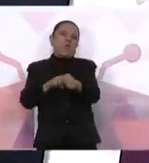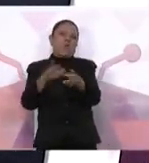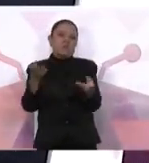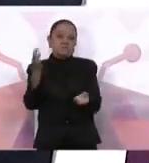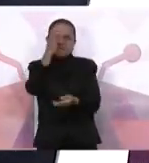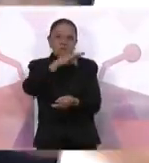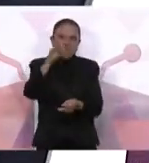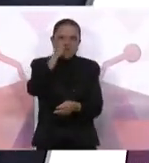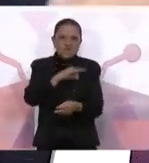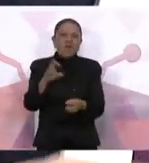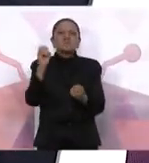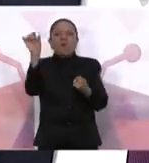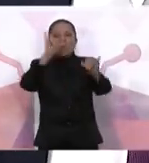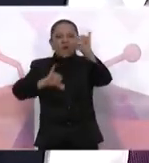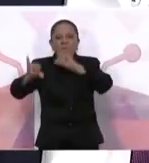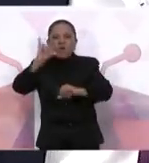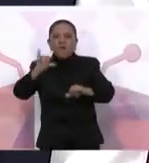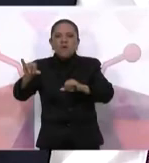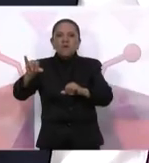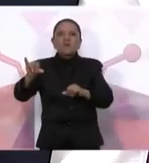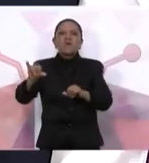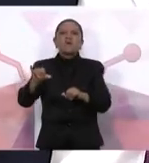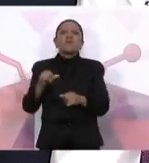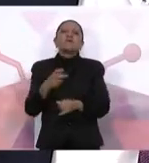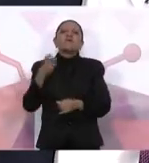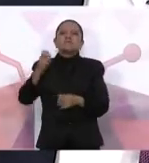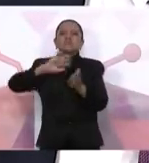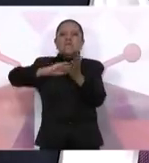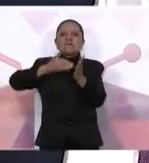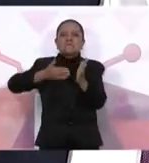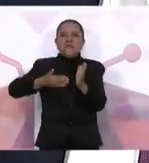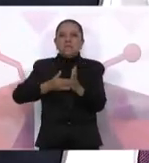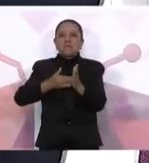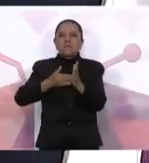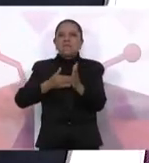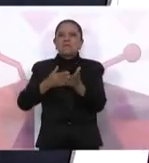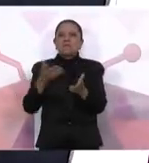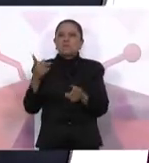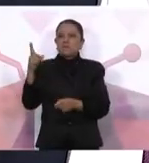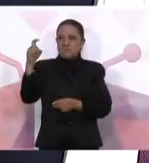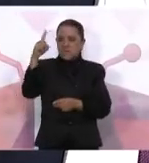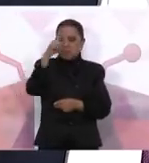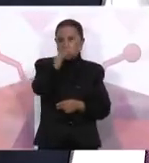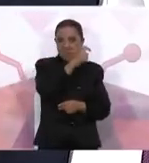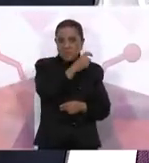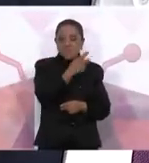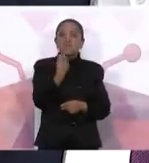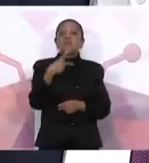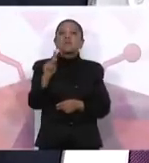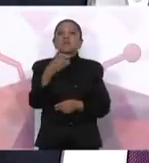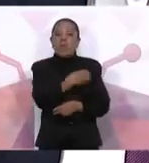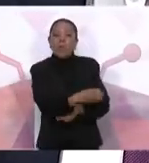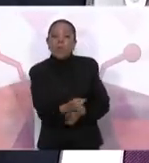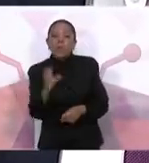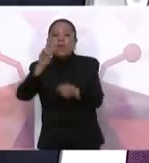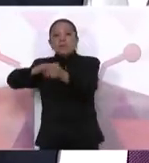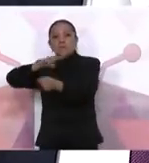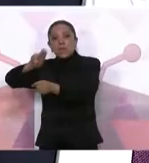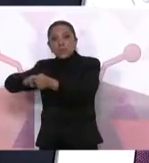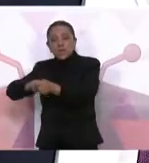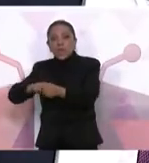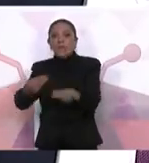de la adopción de estrategias extranjeras sobre todo entonces la agricultura orgánica y la producción